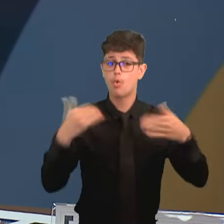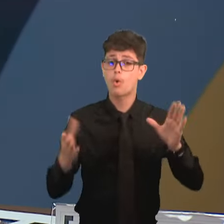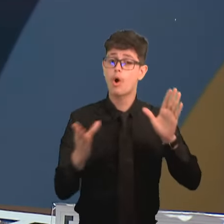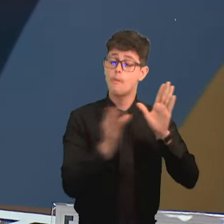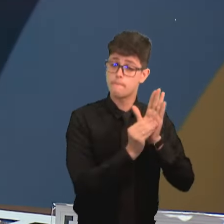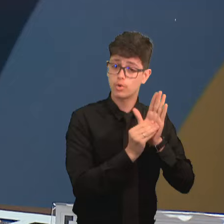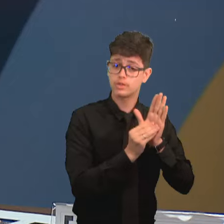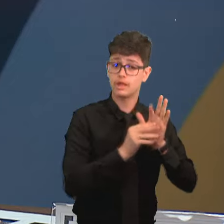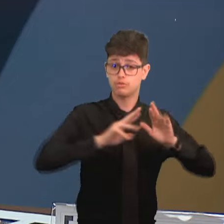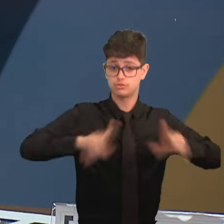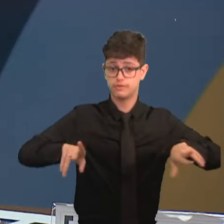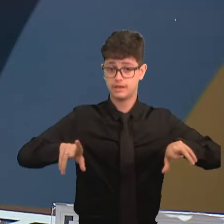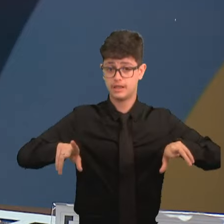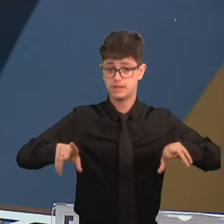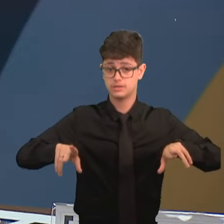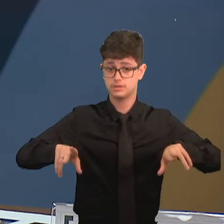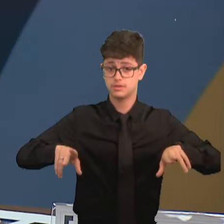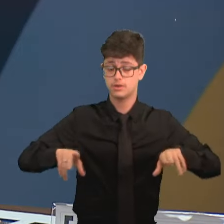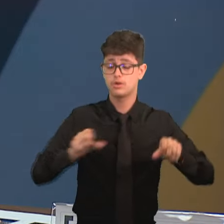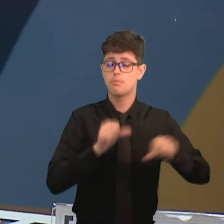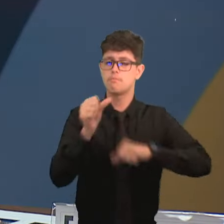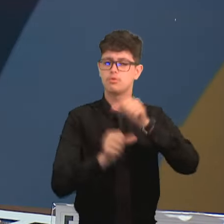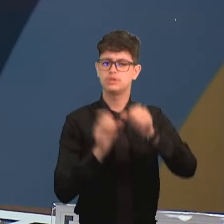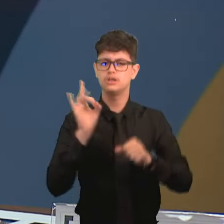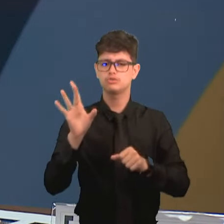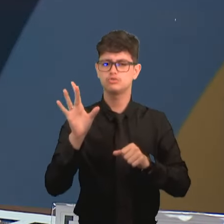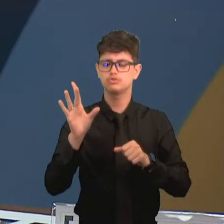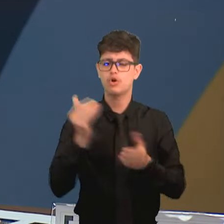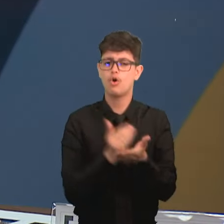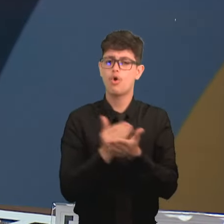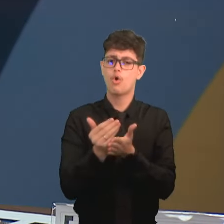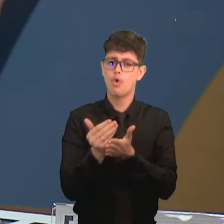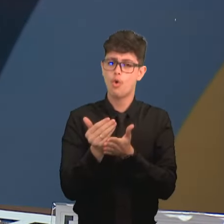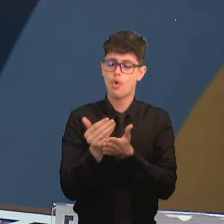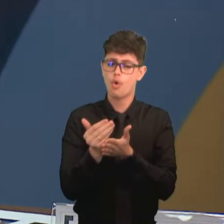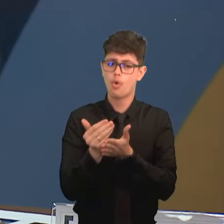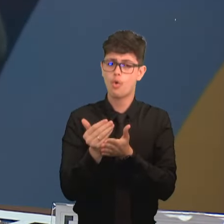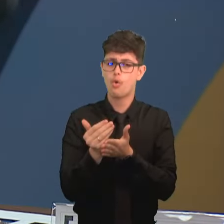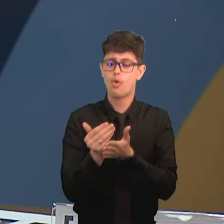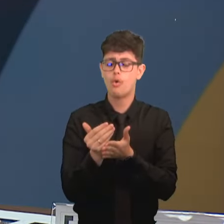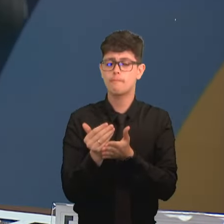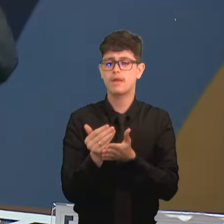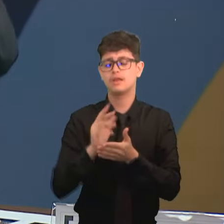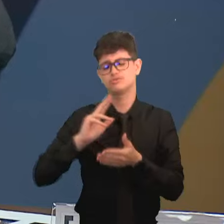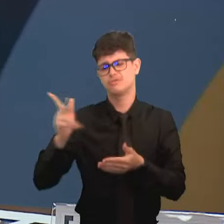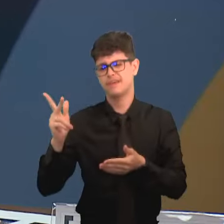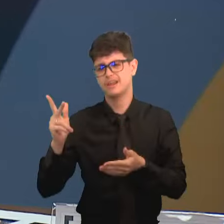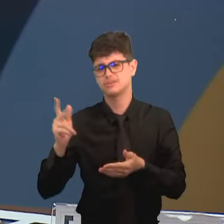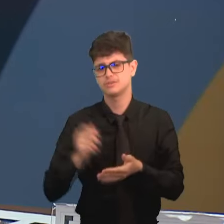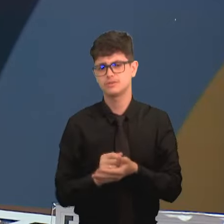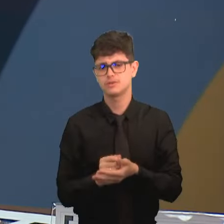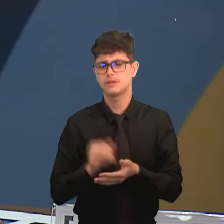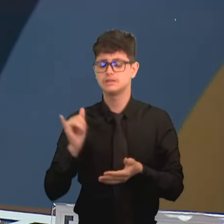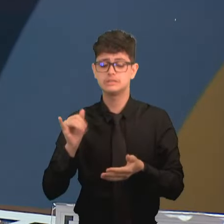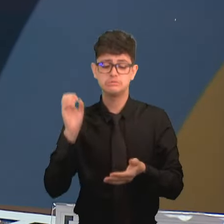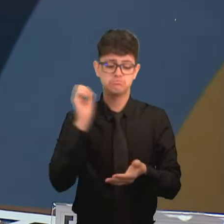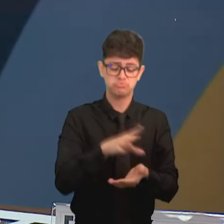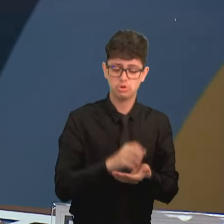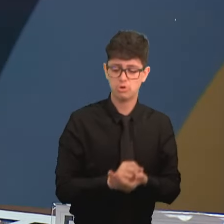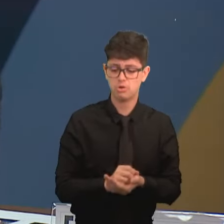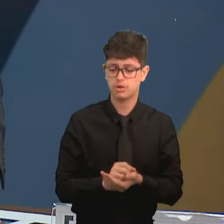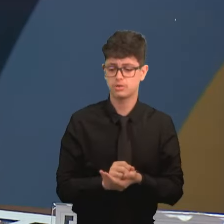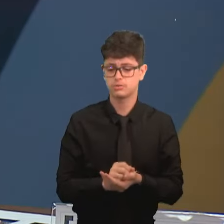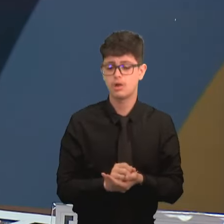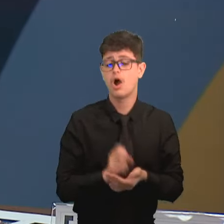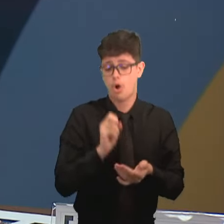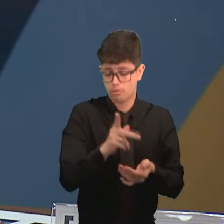vimos 40 modelos diferentes simplemente cambiando esa inicialización. Por ejemplo, observando un dato,